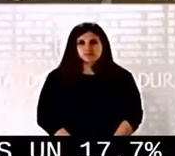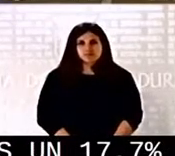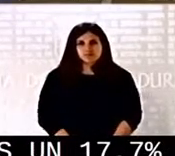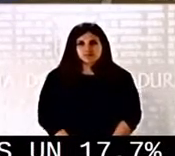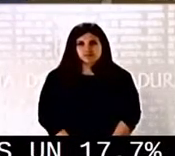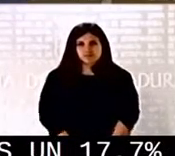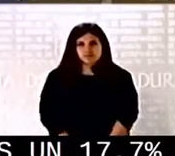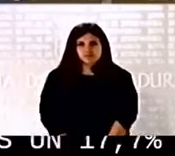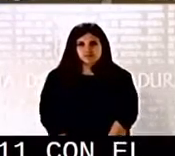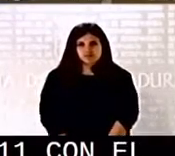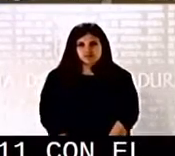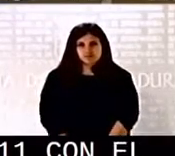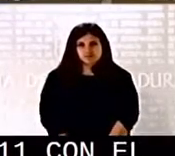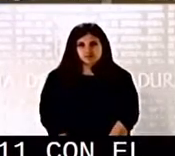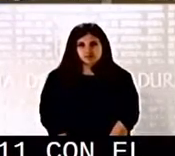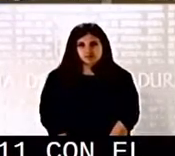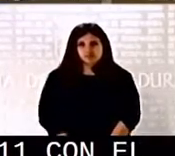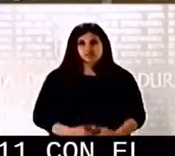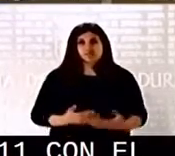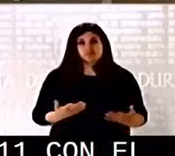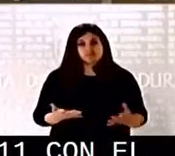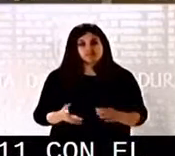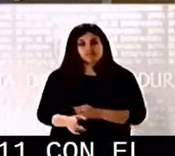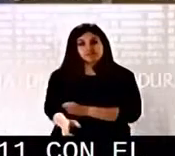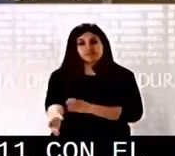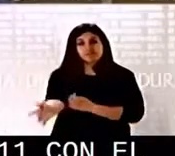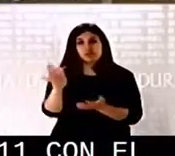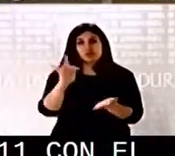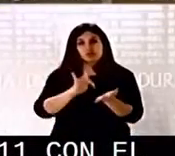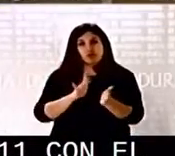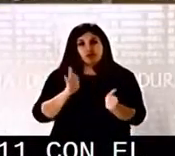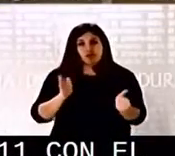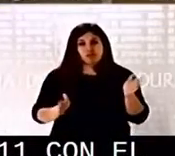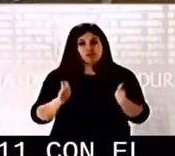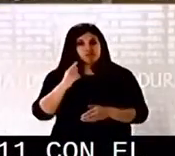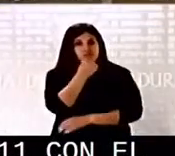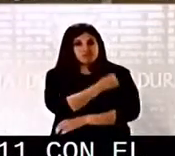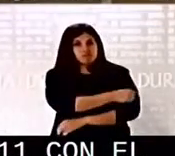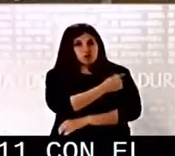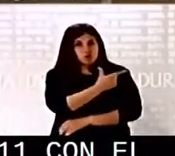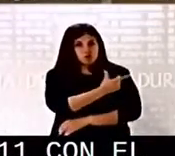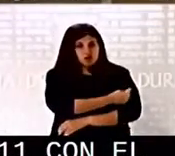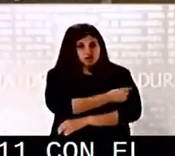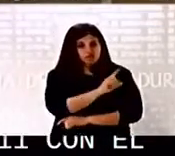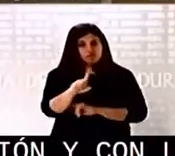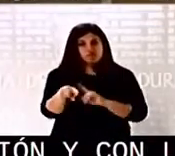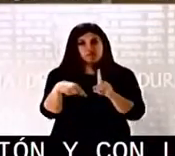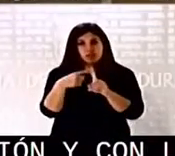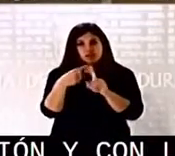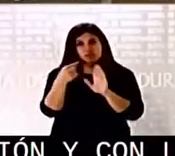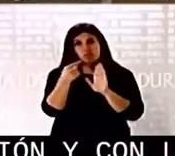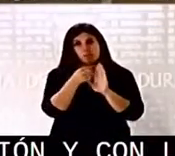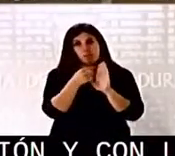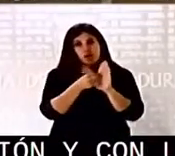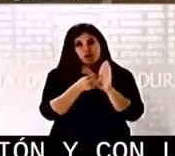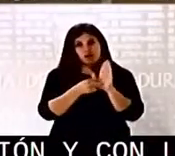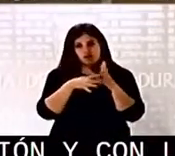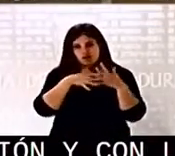Con el fenómeno de la vacunación y con las medidas que se están tomando en este momento,